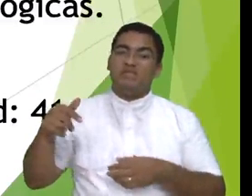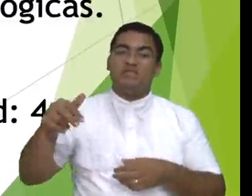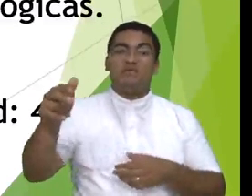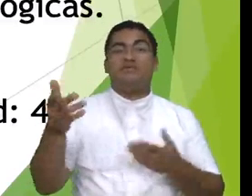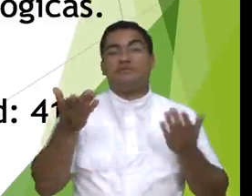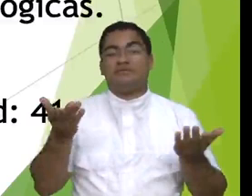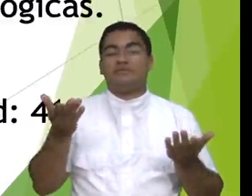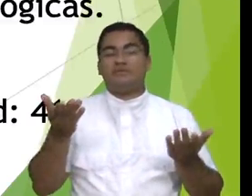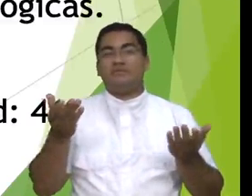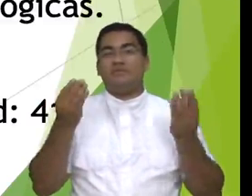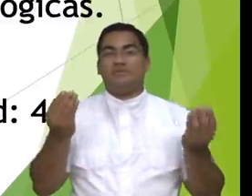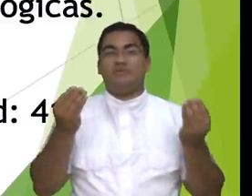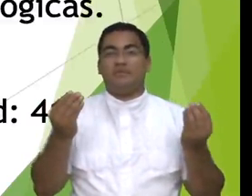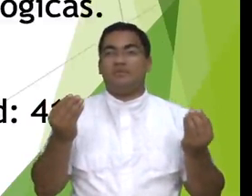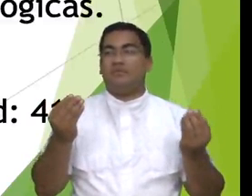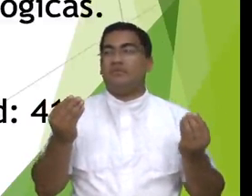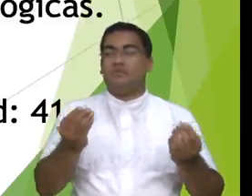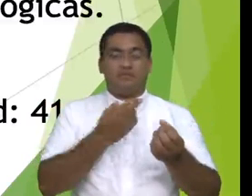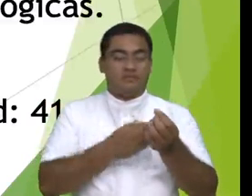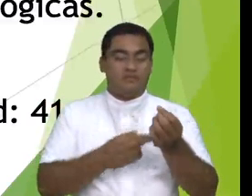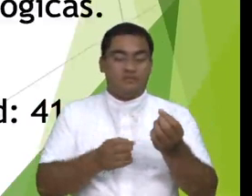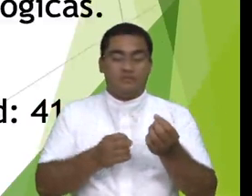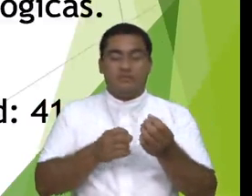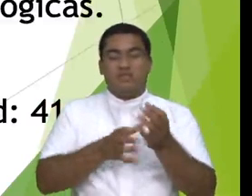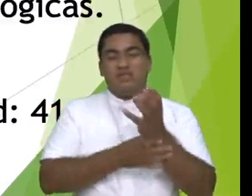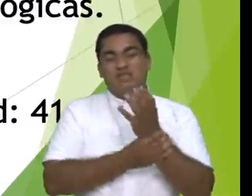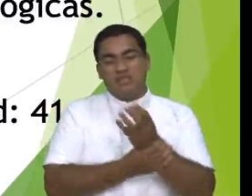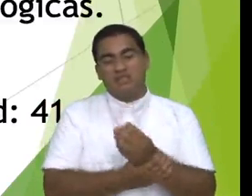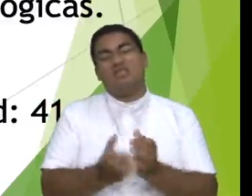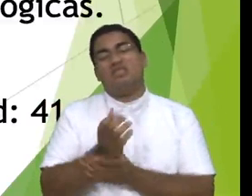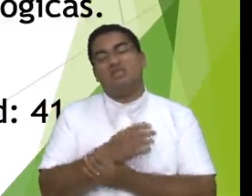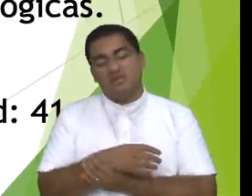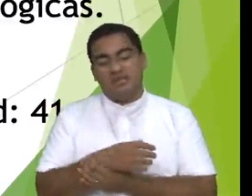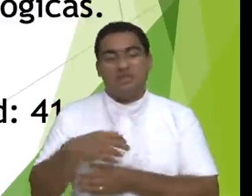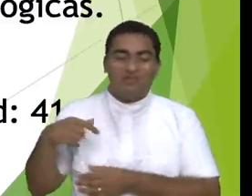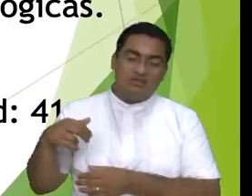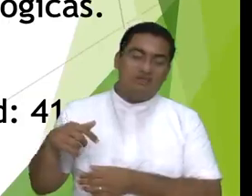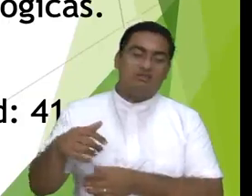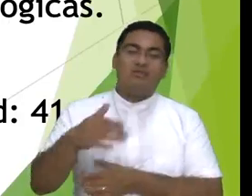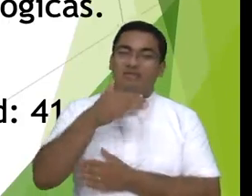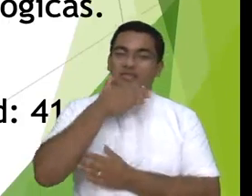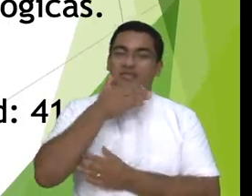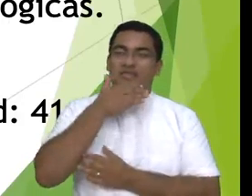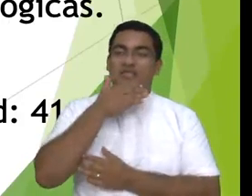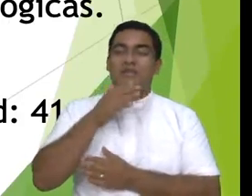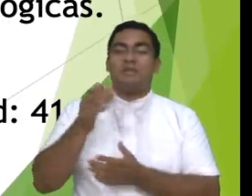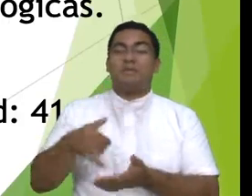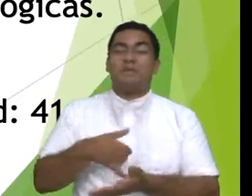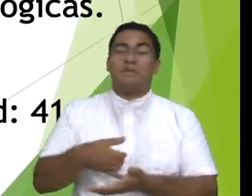las articulaciones, caminar. Les cuesta en muchos casos porque con los sangrados se le va destruyendo la cápsula articular. Y muchos de